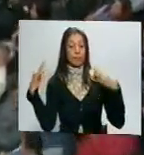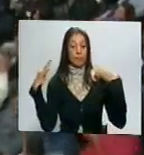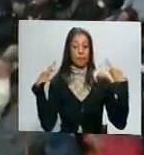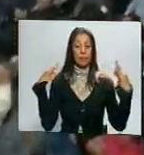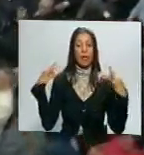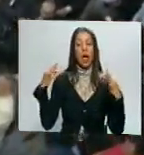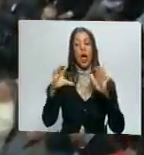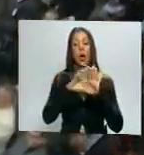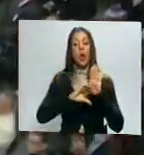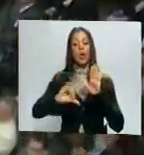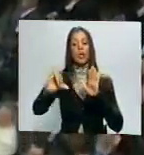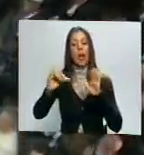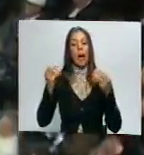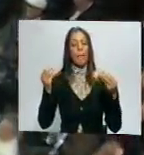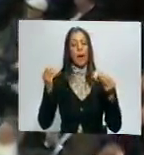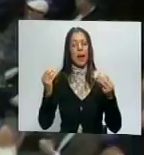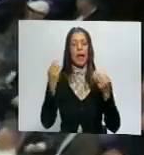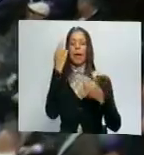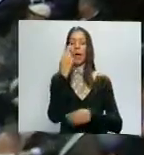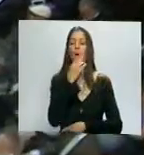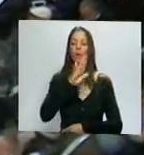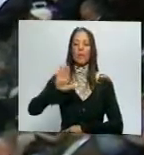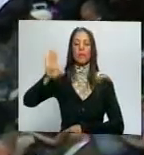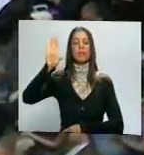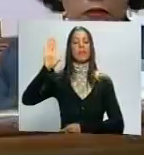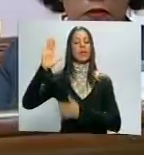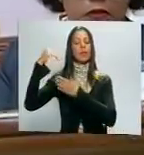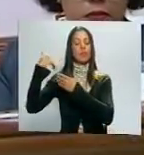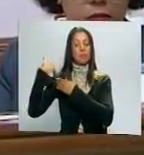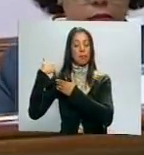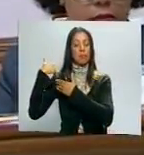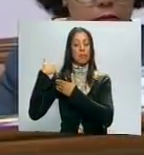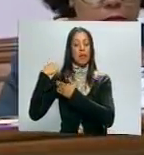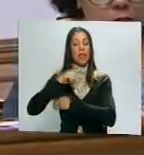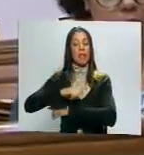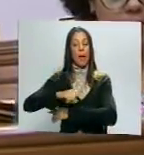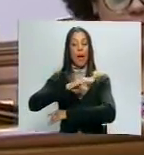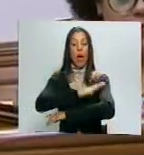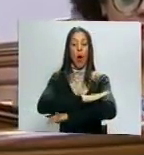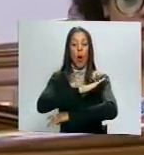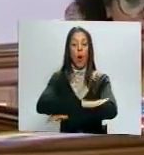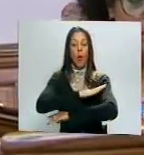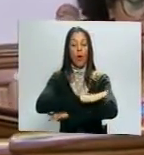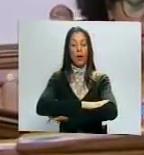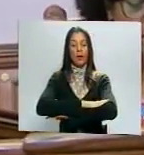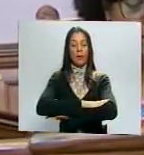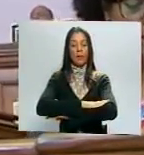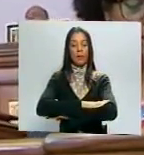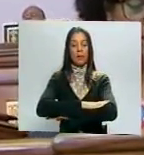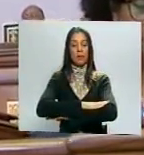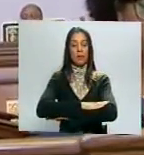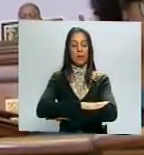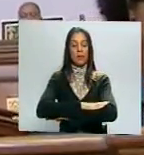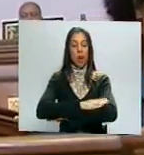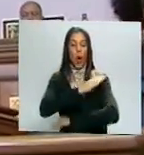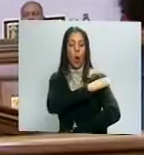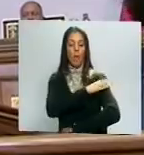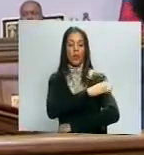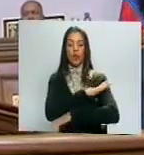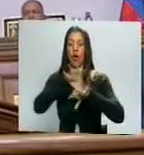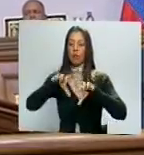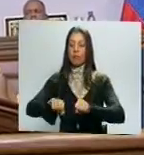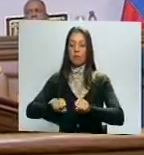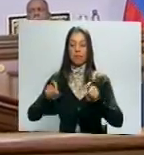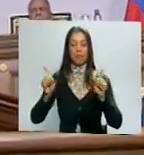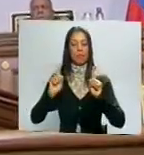constituyentes con esa promesa que cumplimos y que debemos seguir cumpliendo. Más nunca volverán